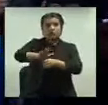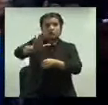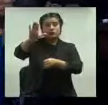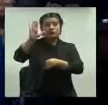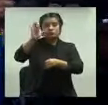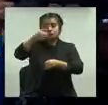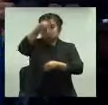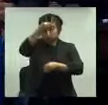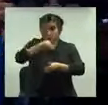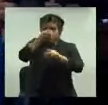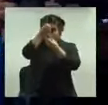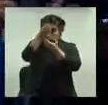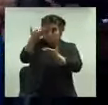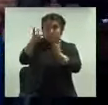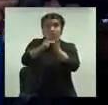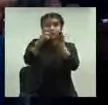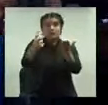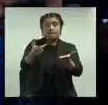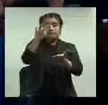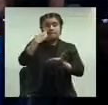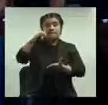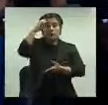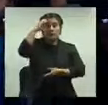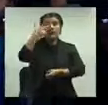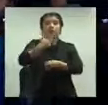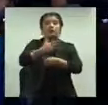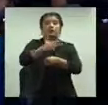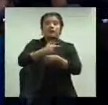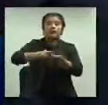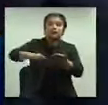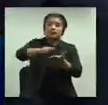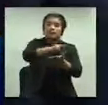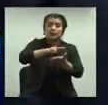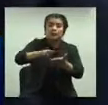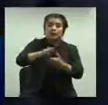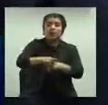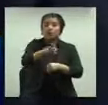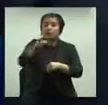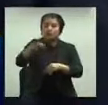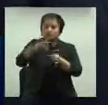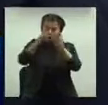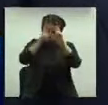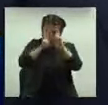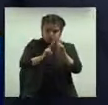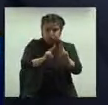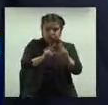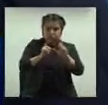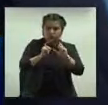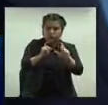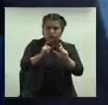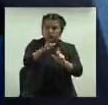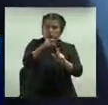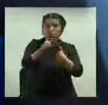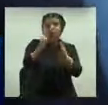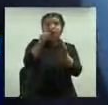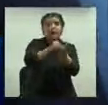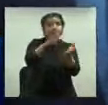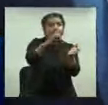y obedientes a la Constitución Política de la República de Guatemala, cumplirla y velar por su